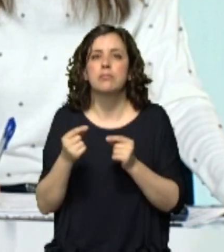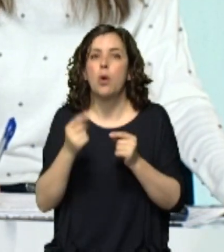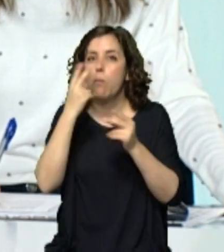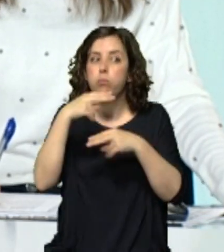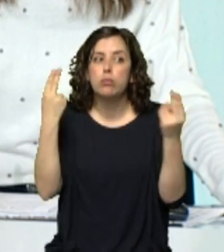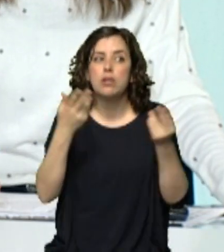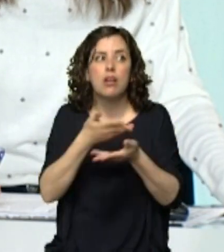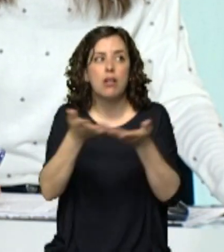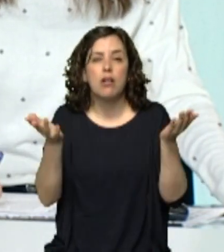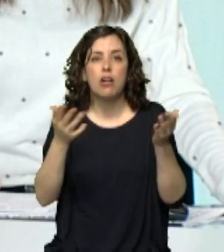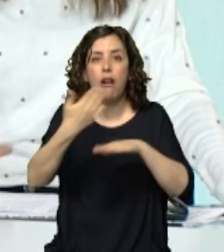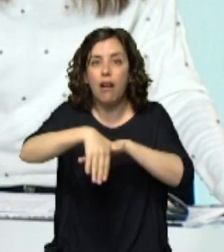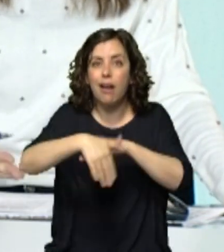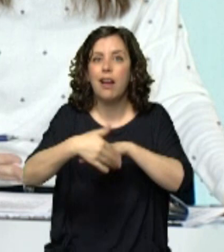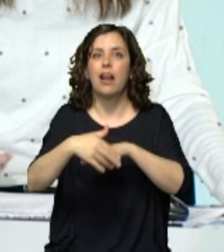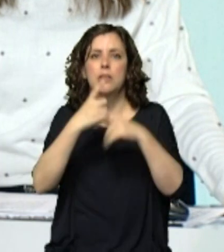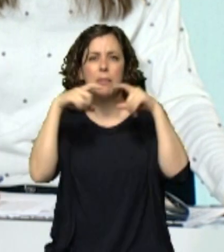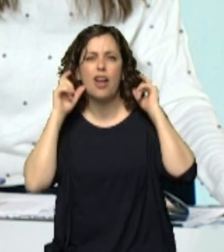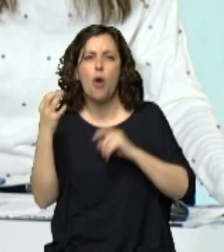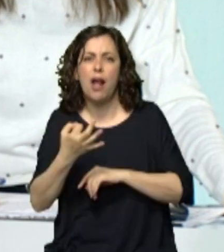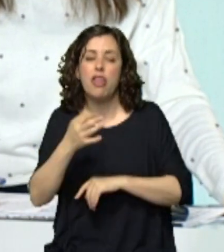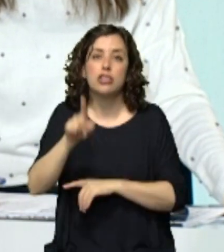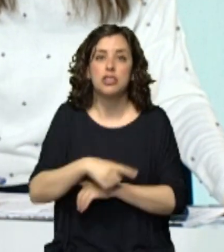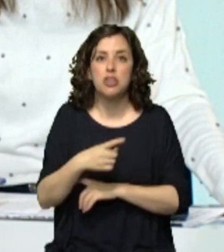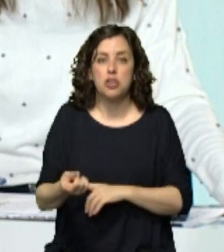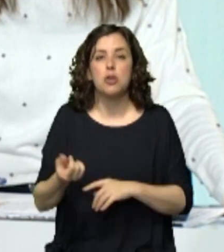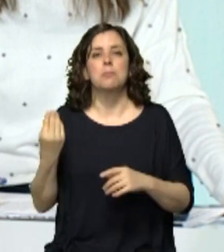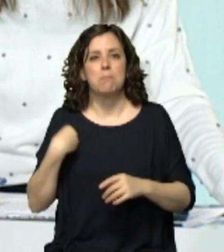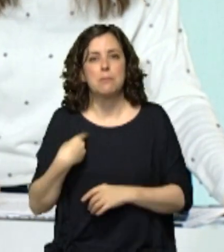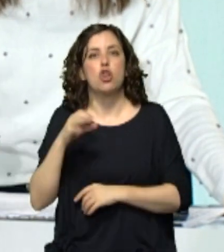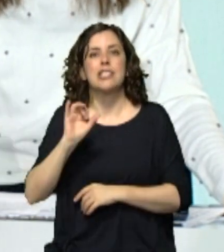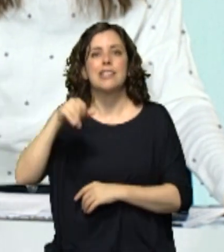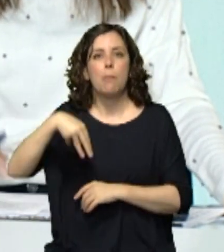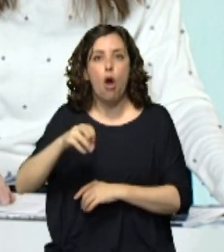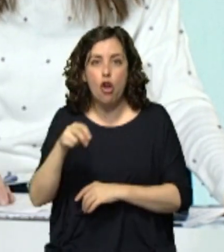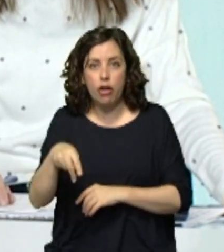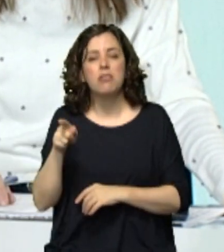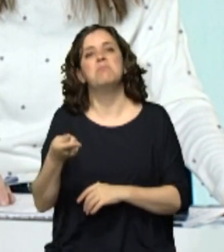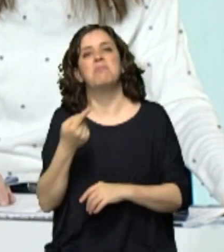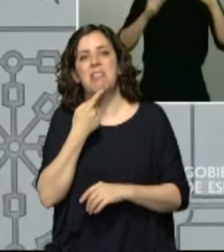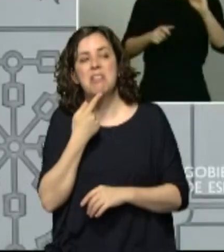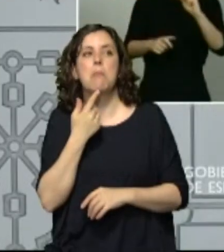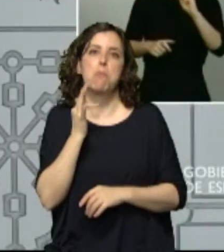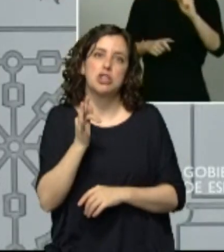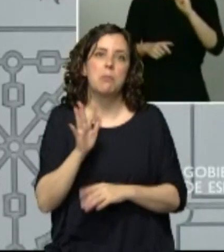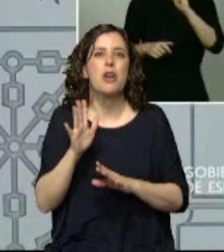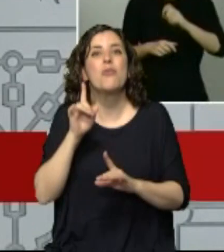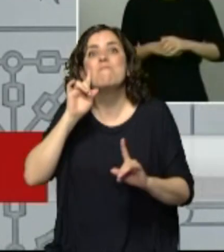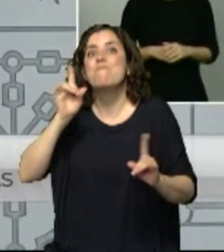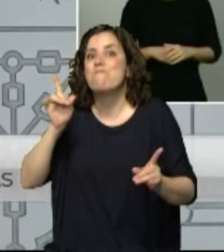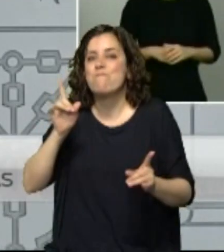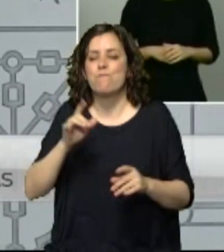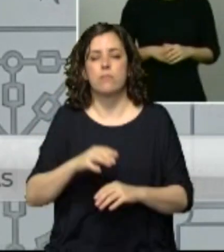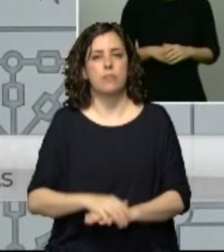Fernando Simón mostraba hoy su posición favorable a utilizarla teniendo en cuenta las excepciones. Yo en principio